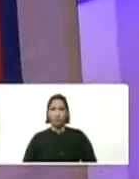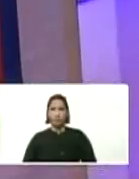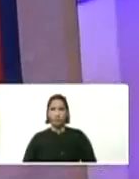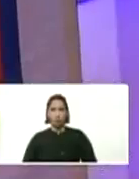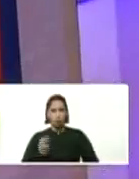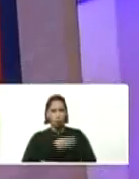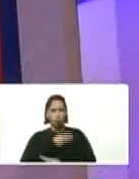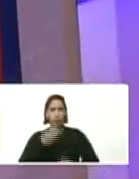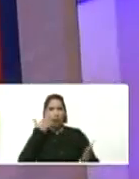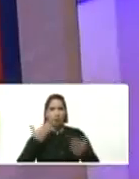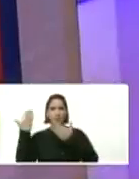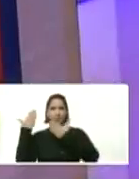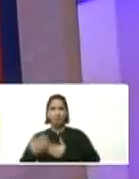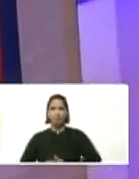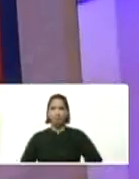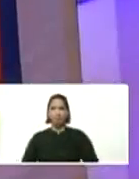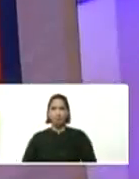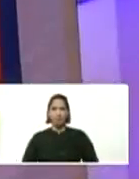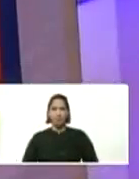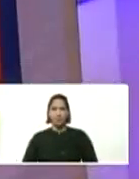¡Música!